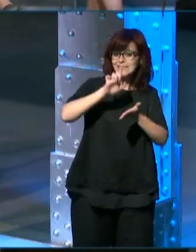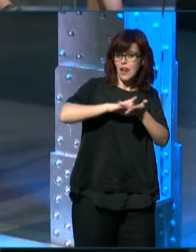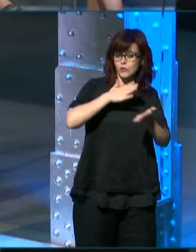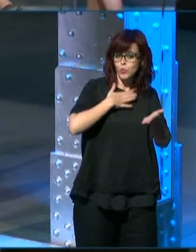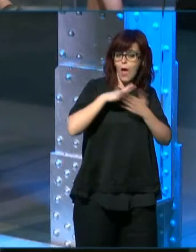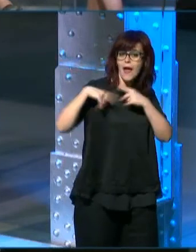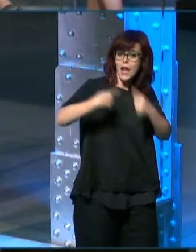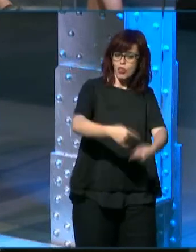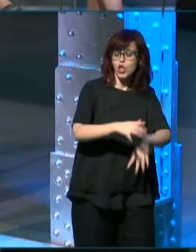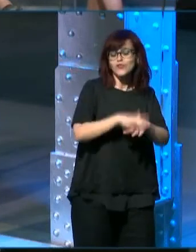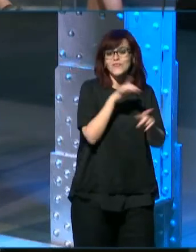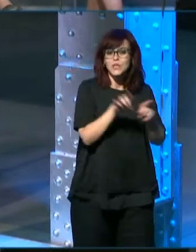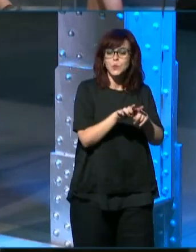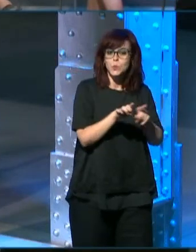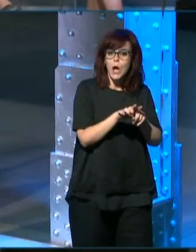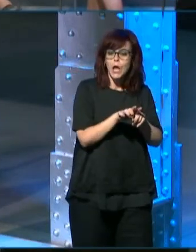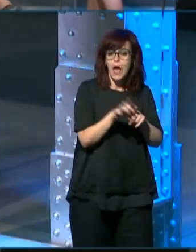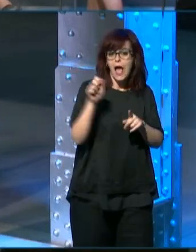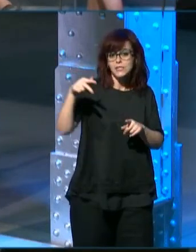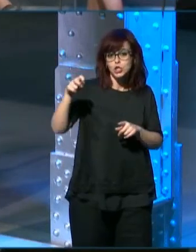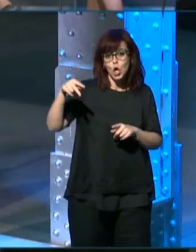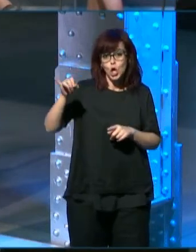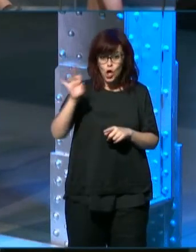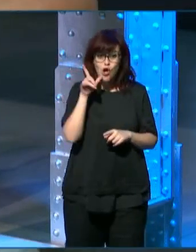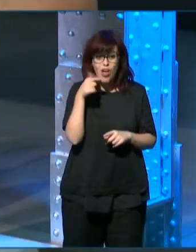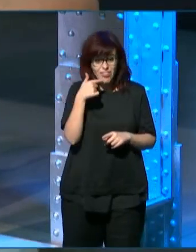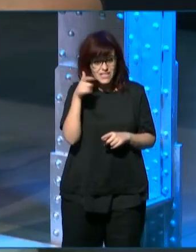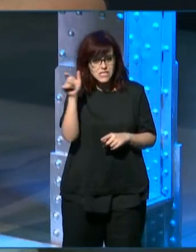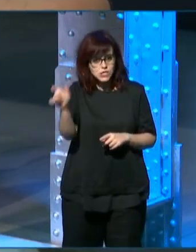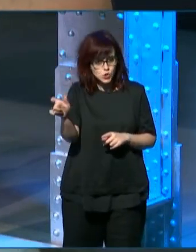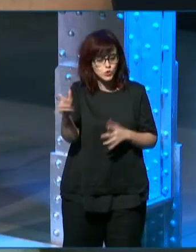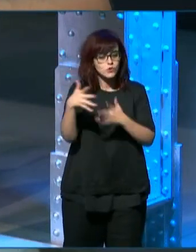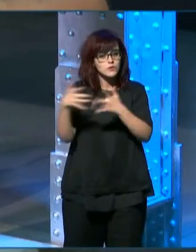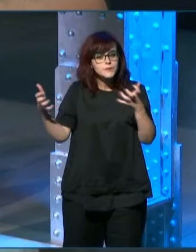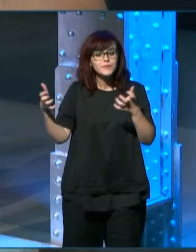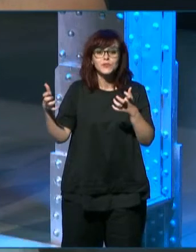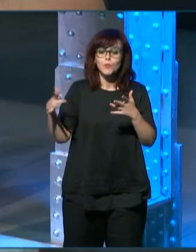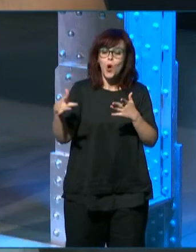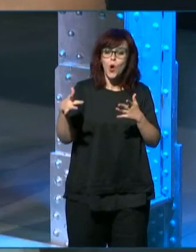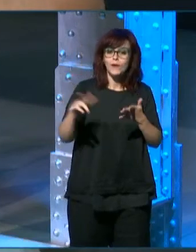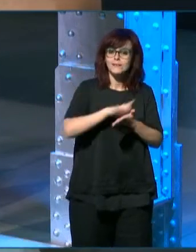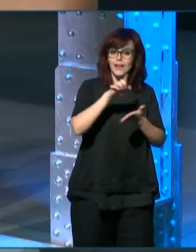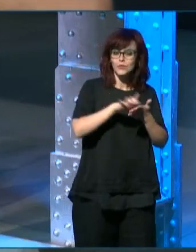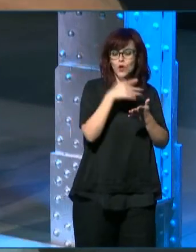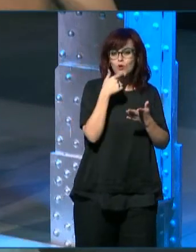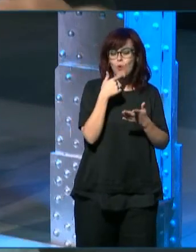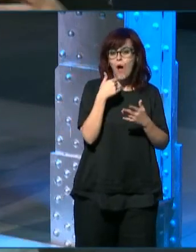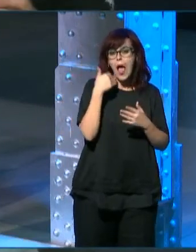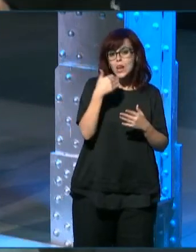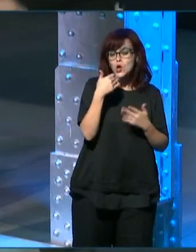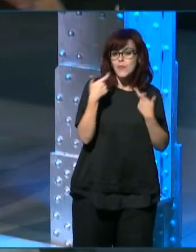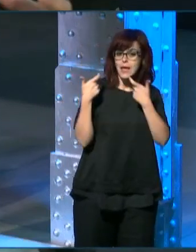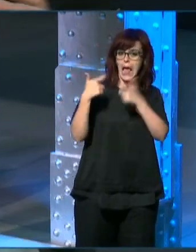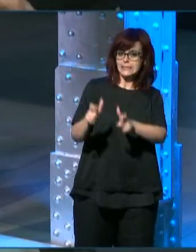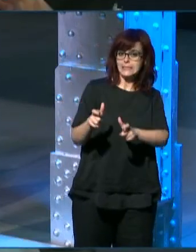mi generación se vio, que también Antonio lo ha dicho, como una especie de redención de clase